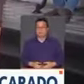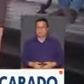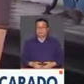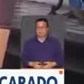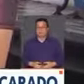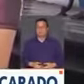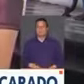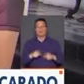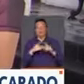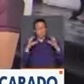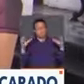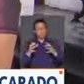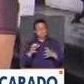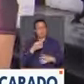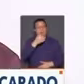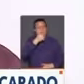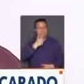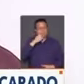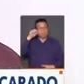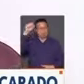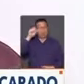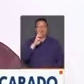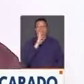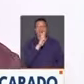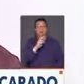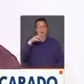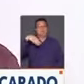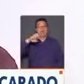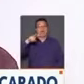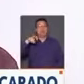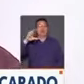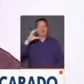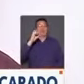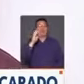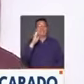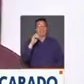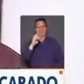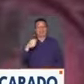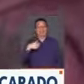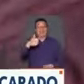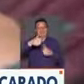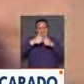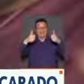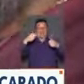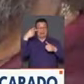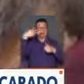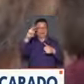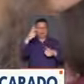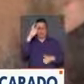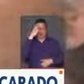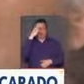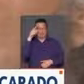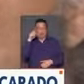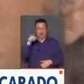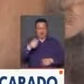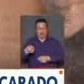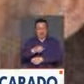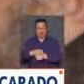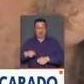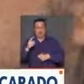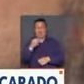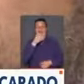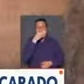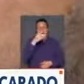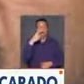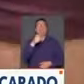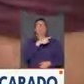En tono enérgico, Boric respondió a Manuel Cabezas, dirigente de la Cámara de Comercio de Coquimbo, quien encaró al presidente, recordándole la